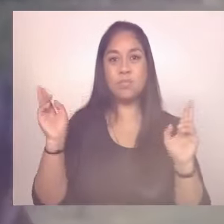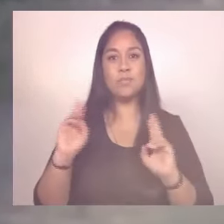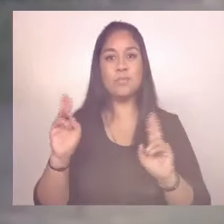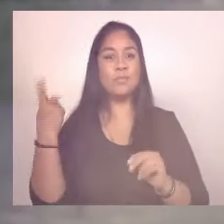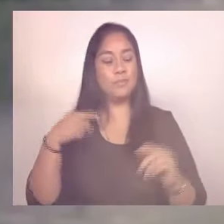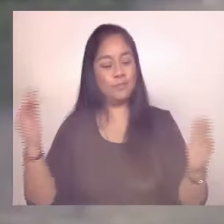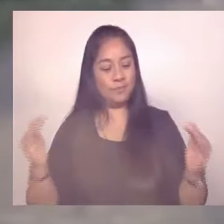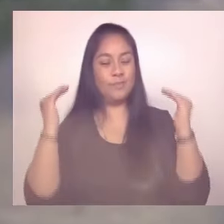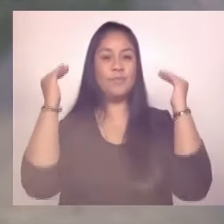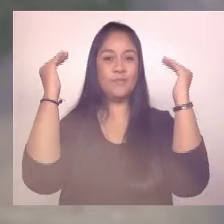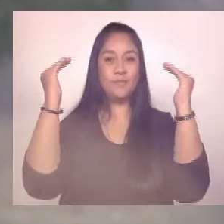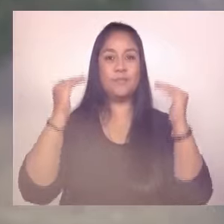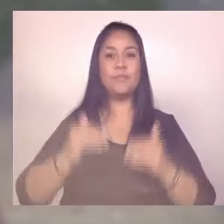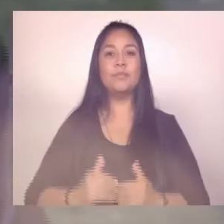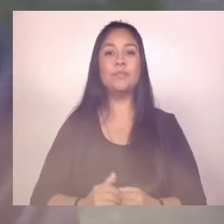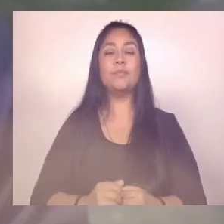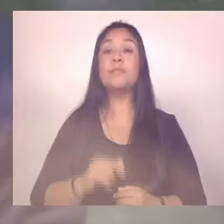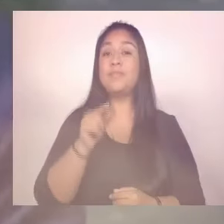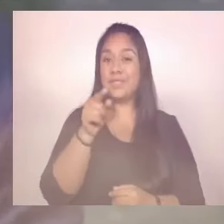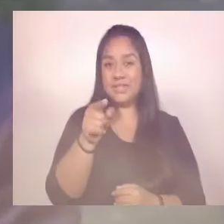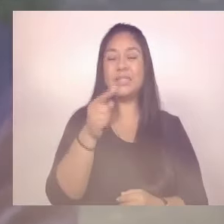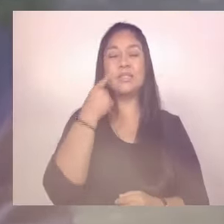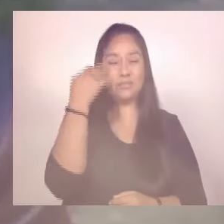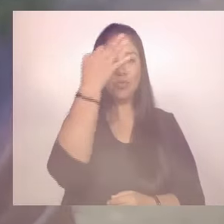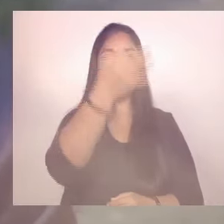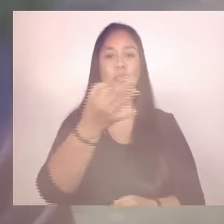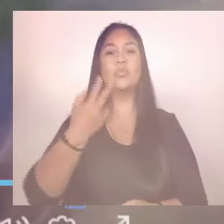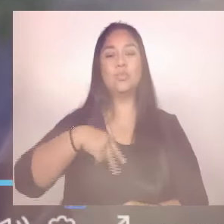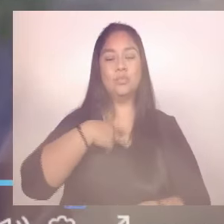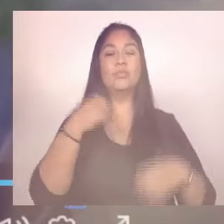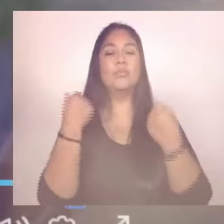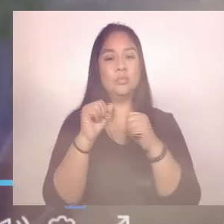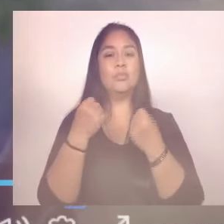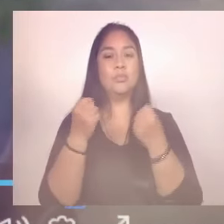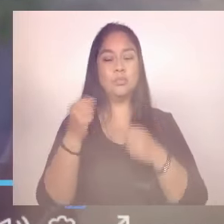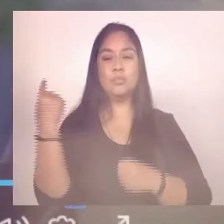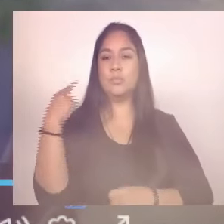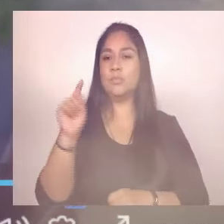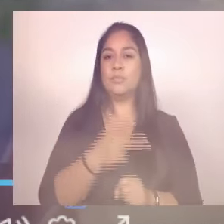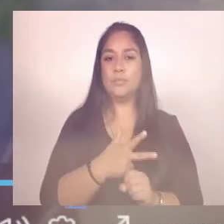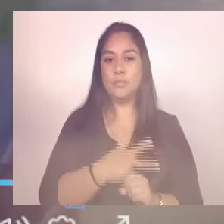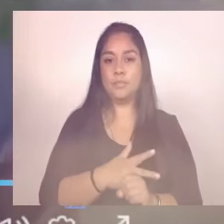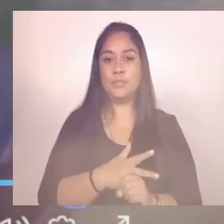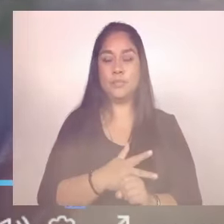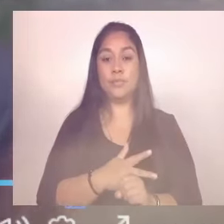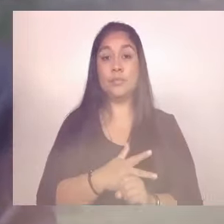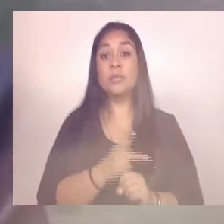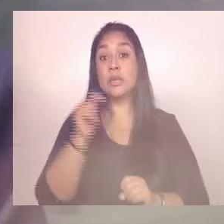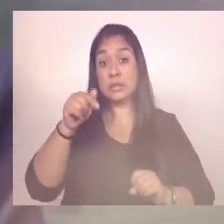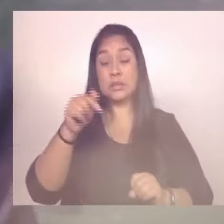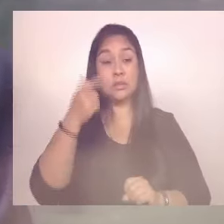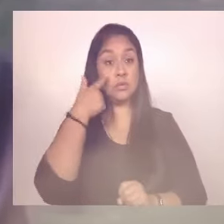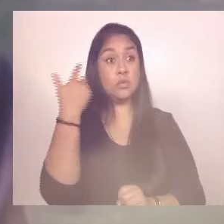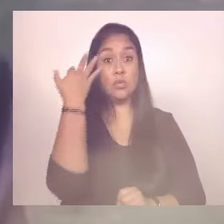recrearnos, para crecer. Ese es el futuro que estamos construyendo para Guatemala.